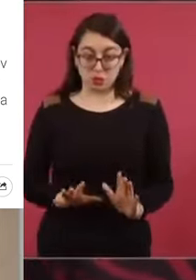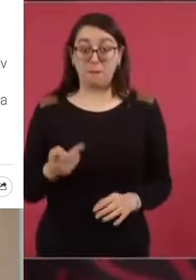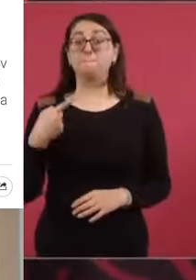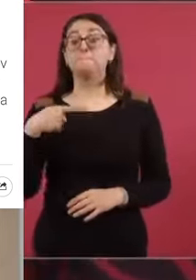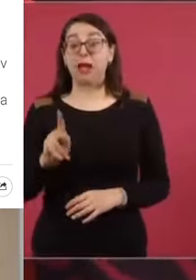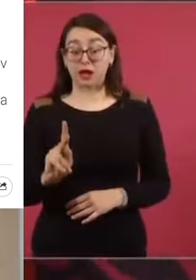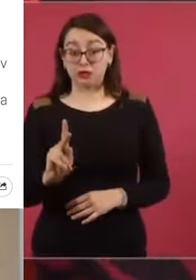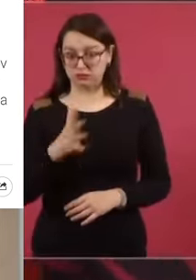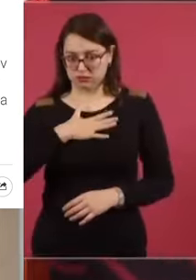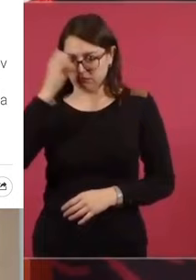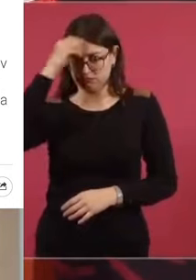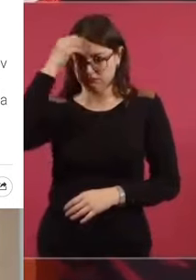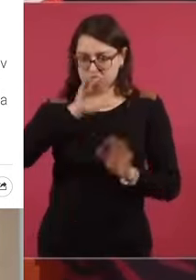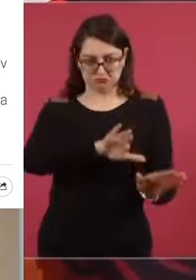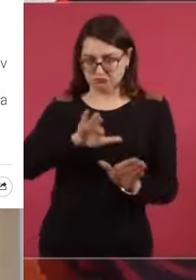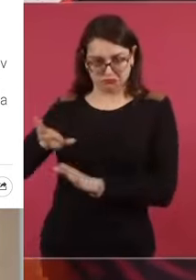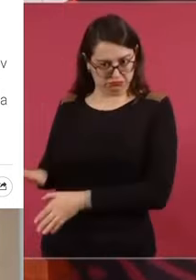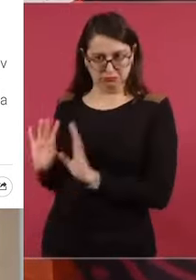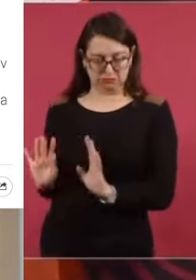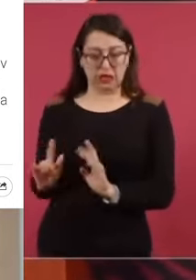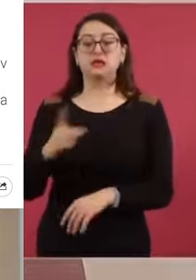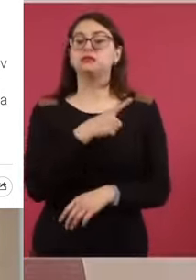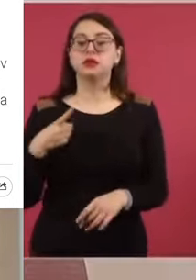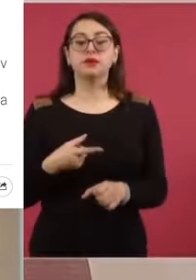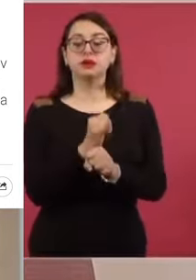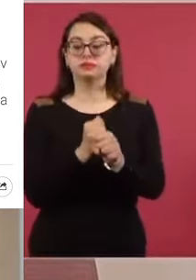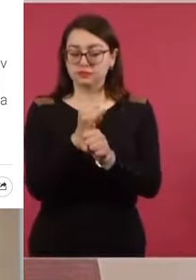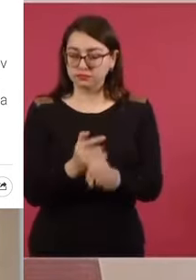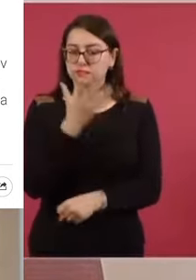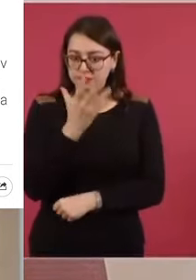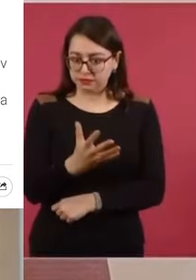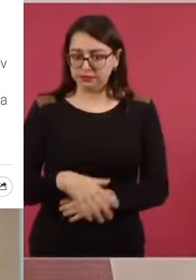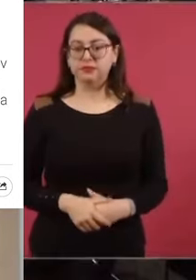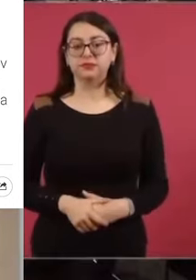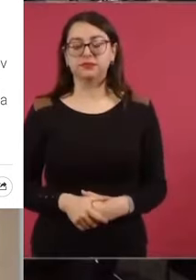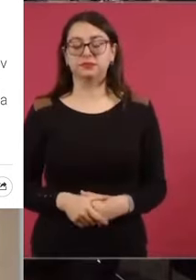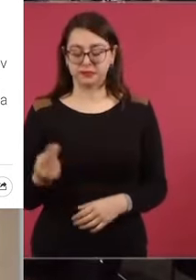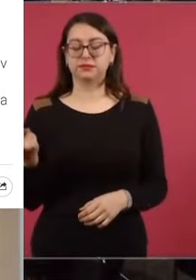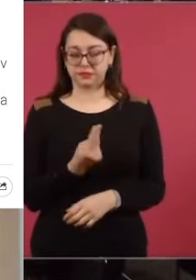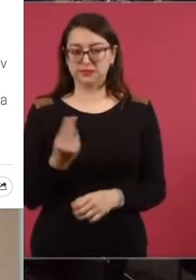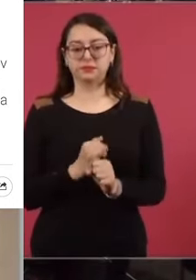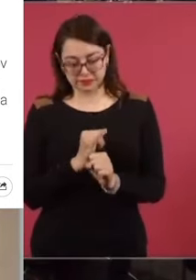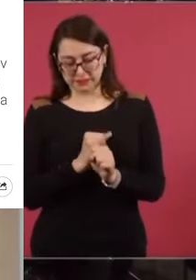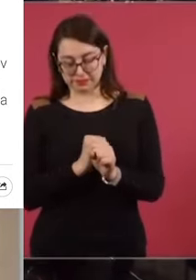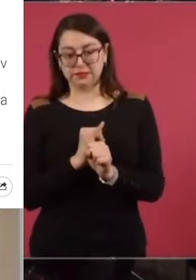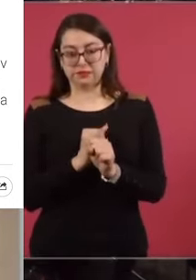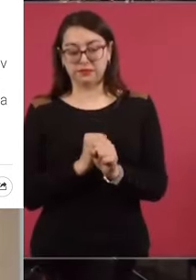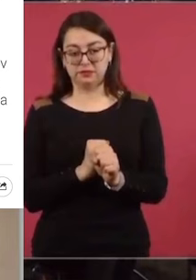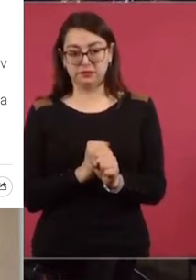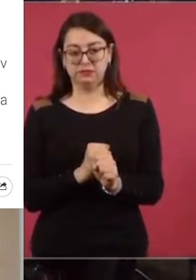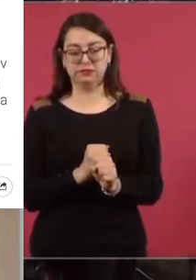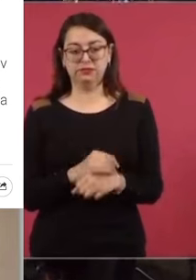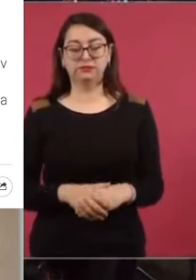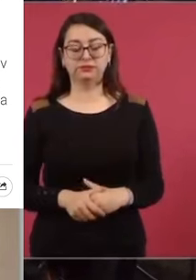pero de todas formas hay que hacer la investigación, hay que hacer la investigación.